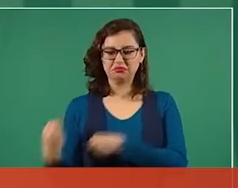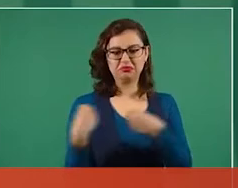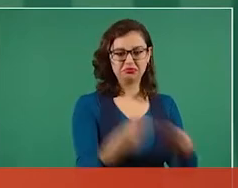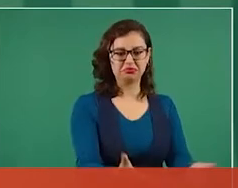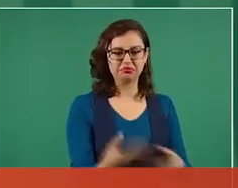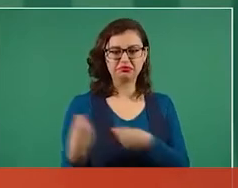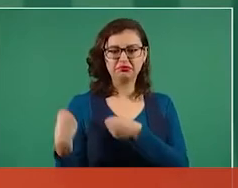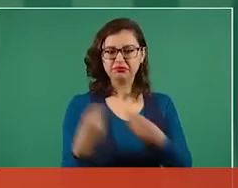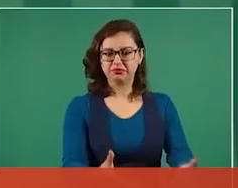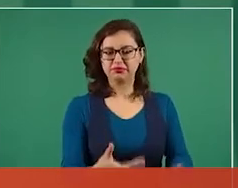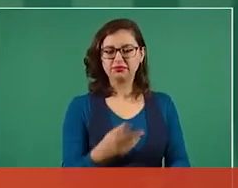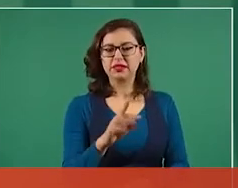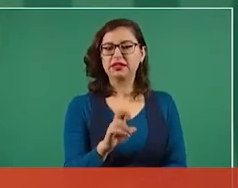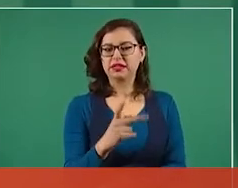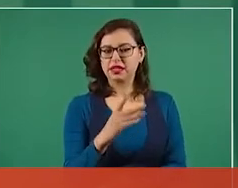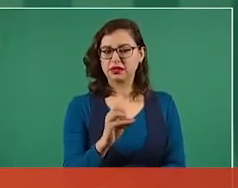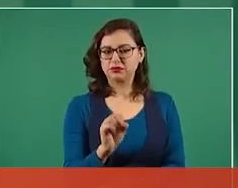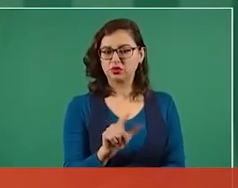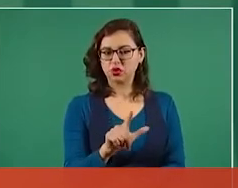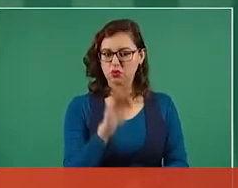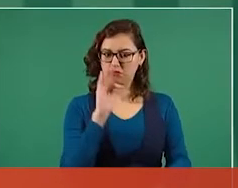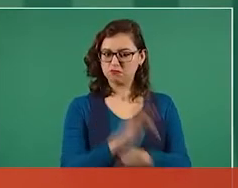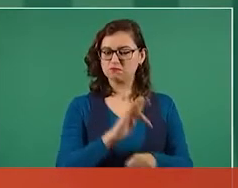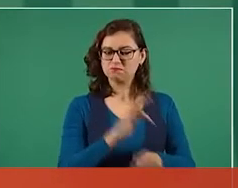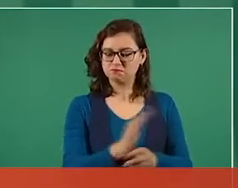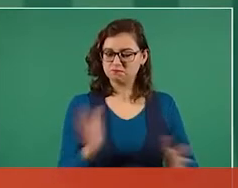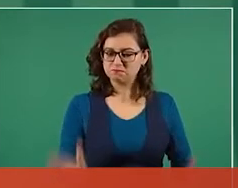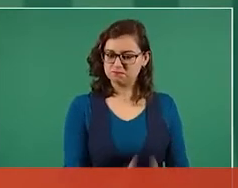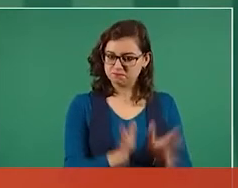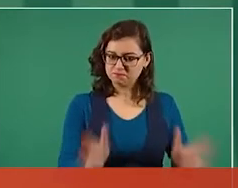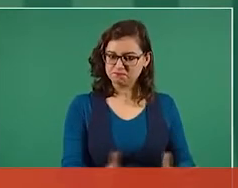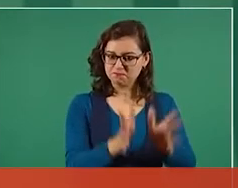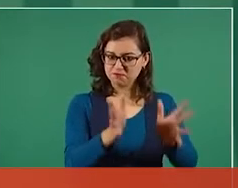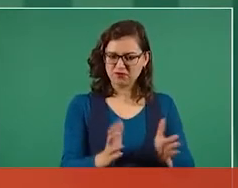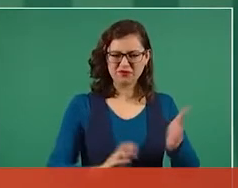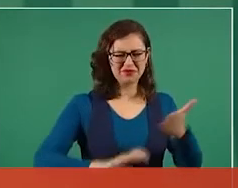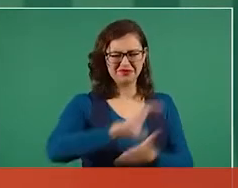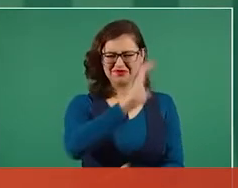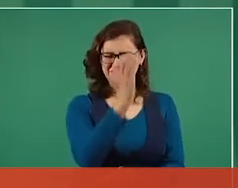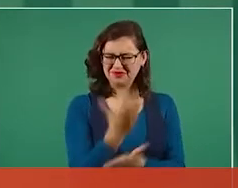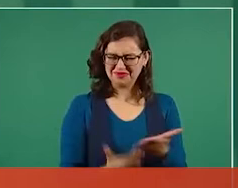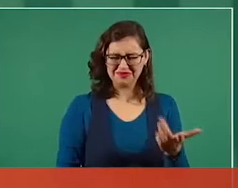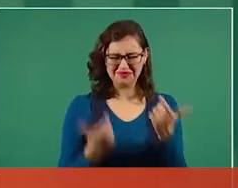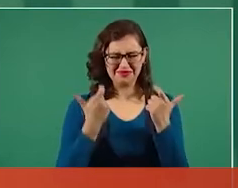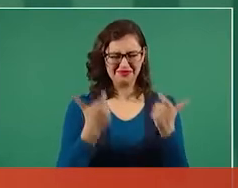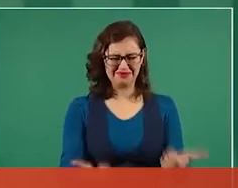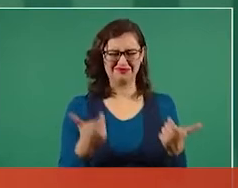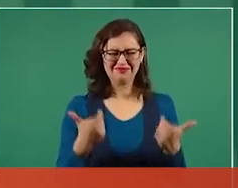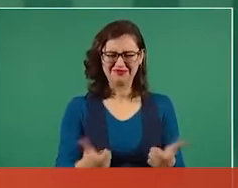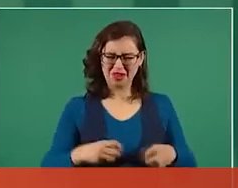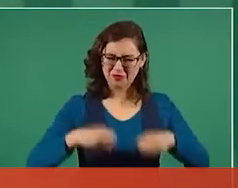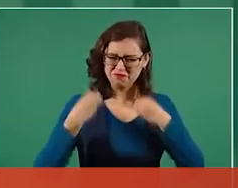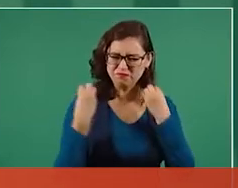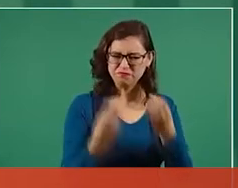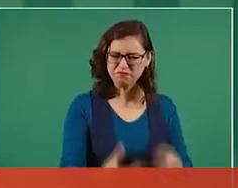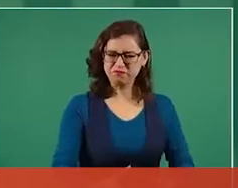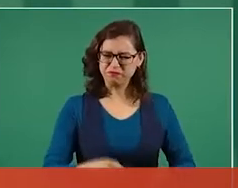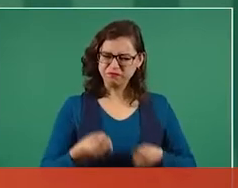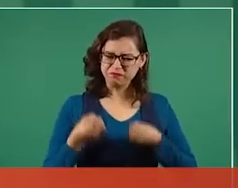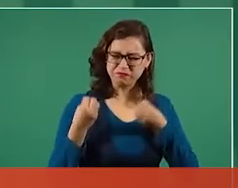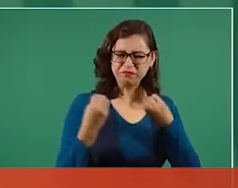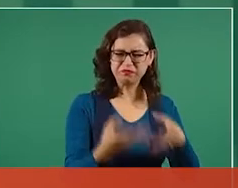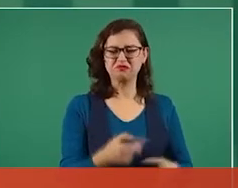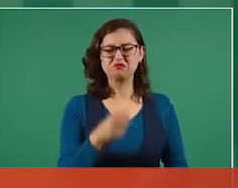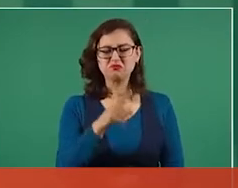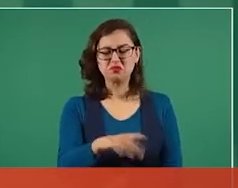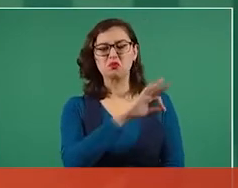a Repsol. Les dieron contratos jugosos para la extracción